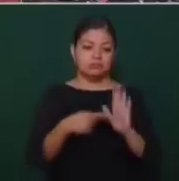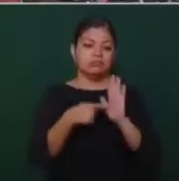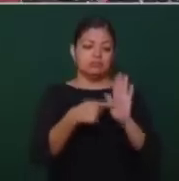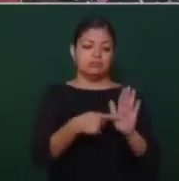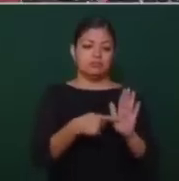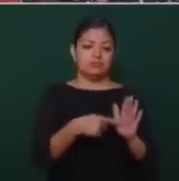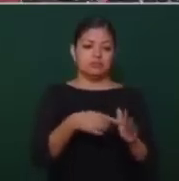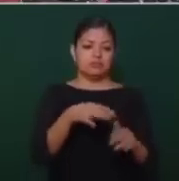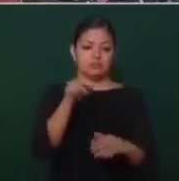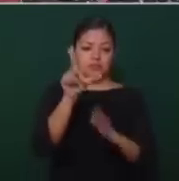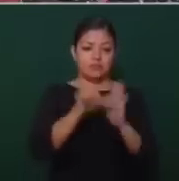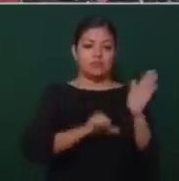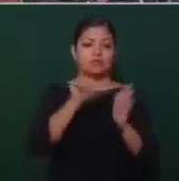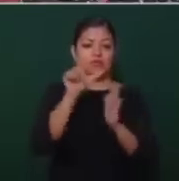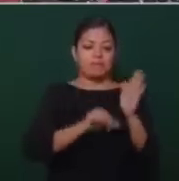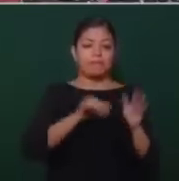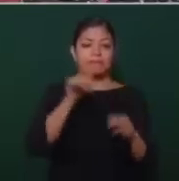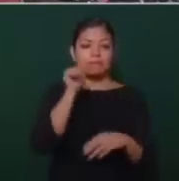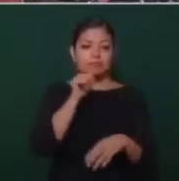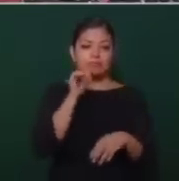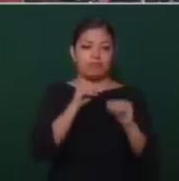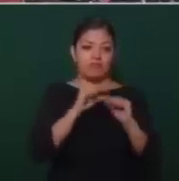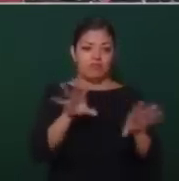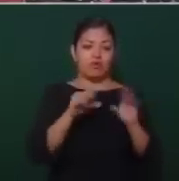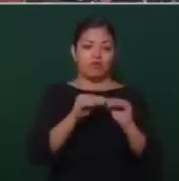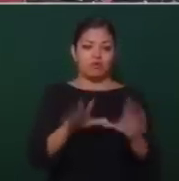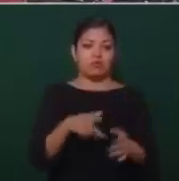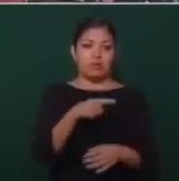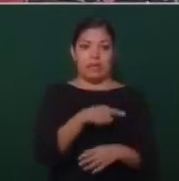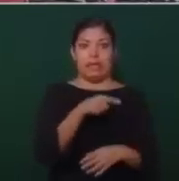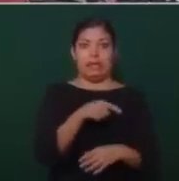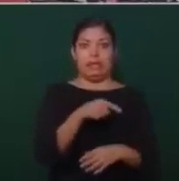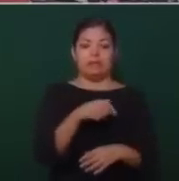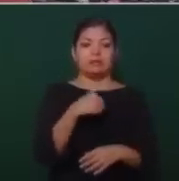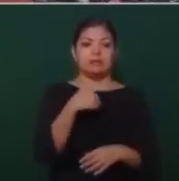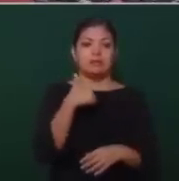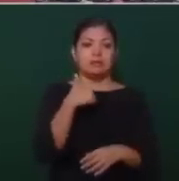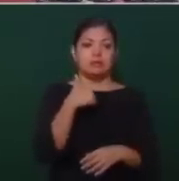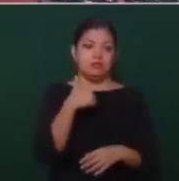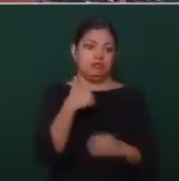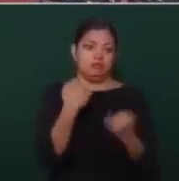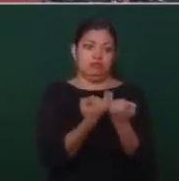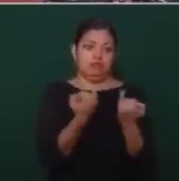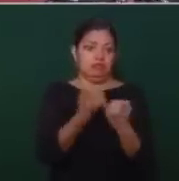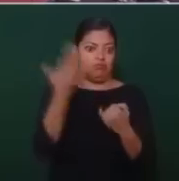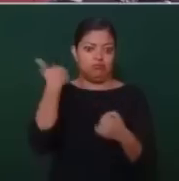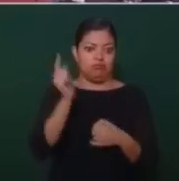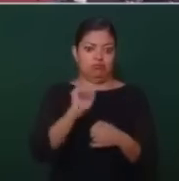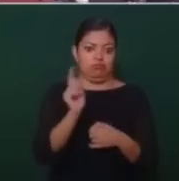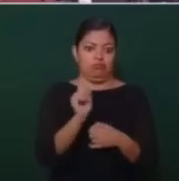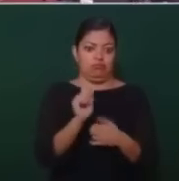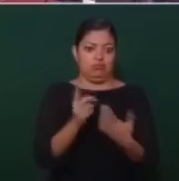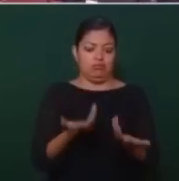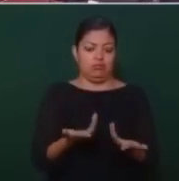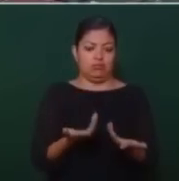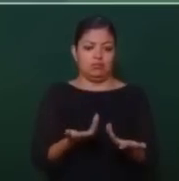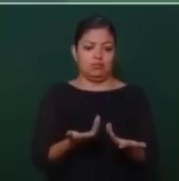Informamos cada mes, ¿sí? Que eso tampoco lo hacían. Y